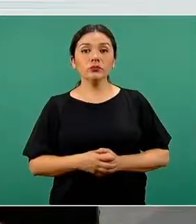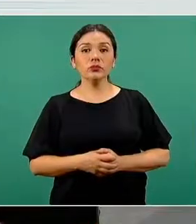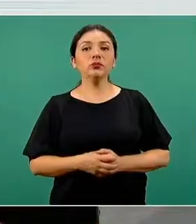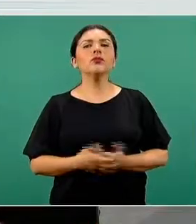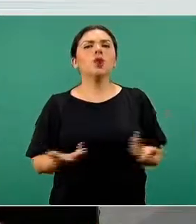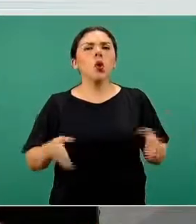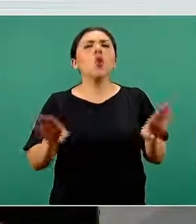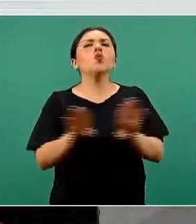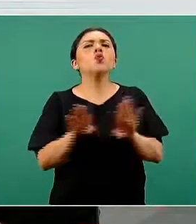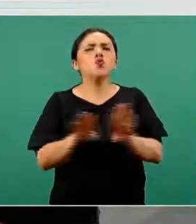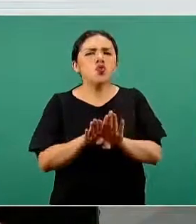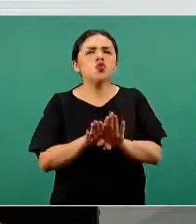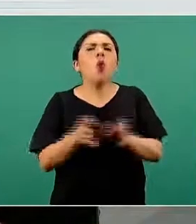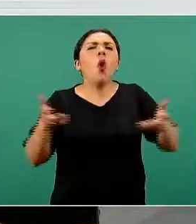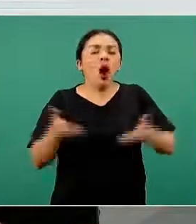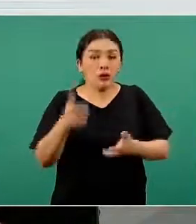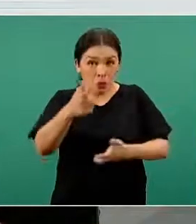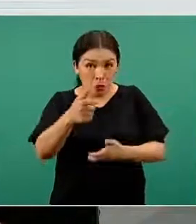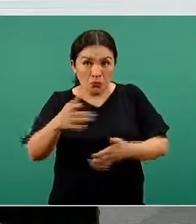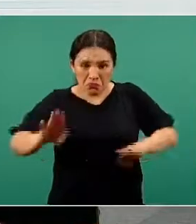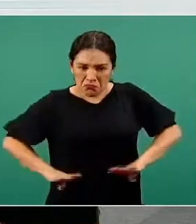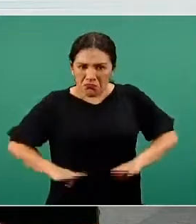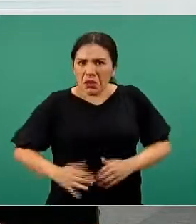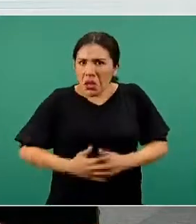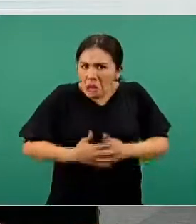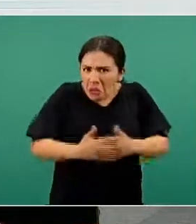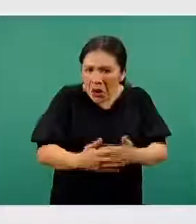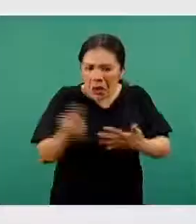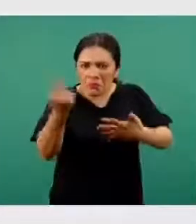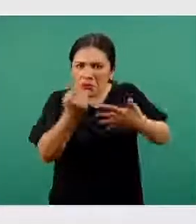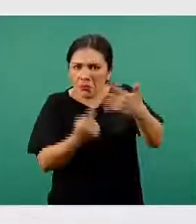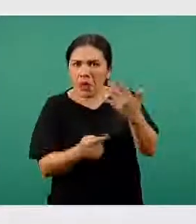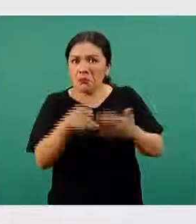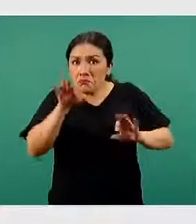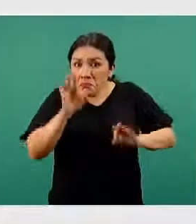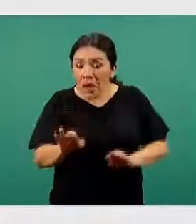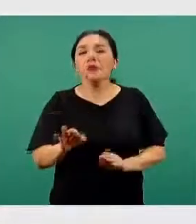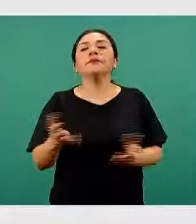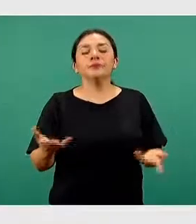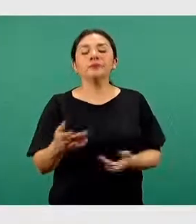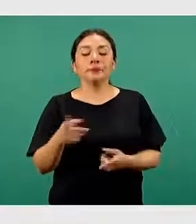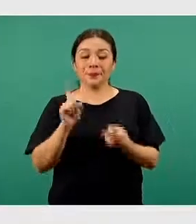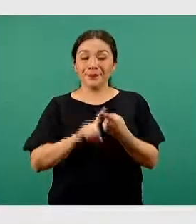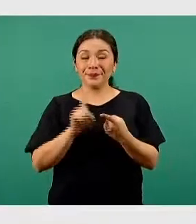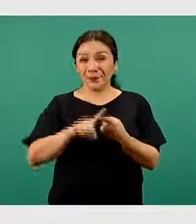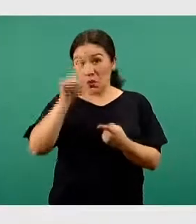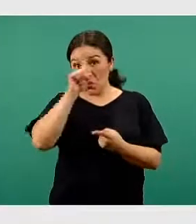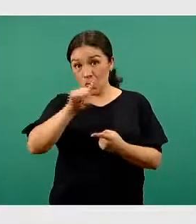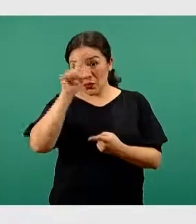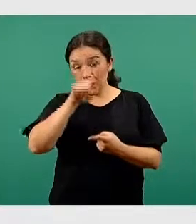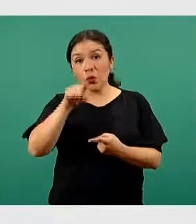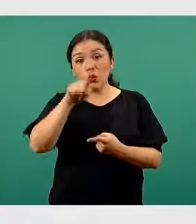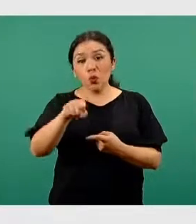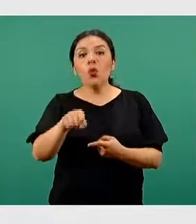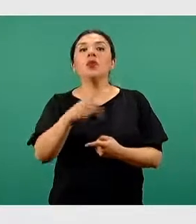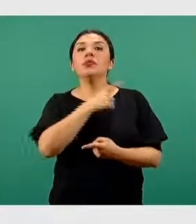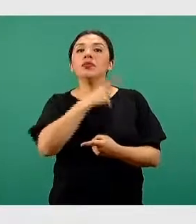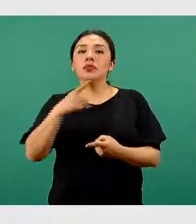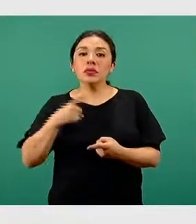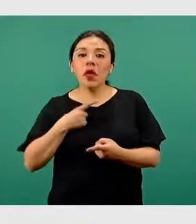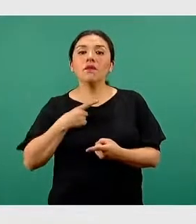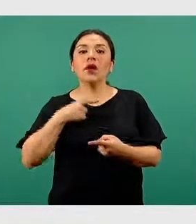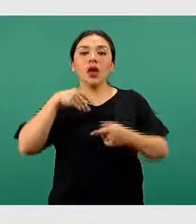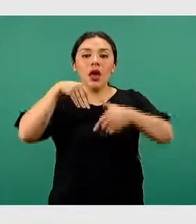Ahora, ¿qué hay que hacer si cumples con estas condiciones y estás embarazada? Pues la primera recomendación es acceder